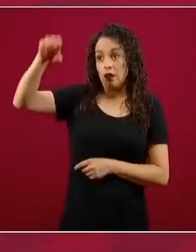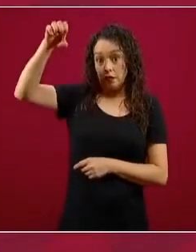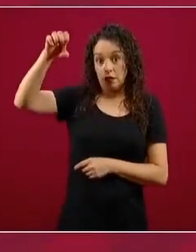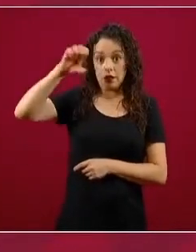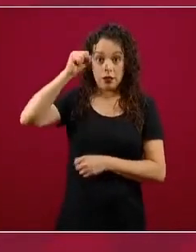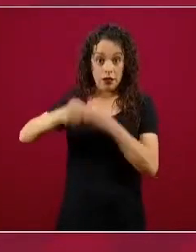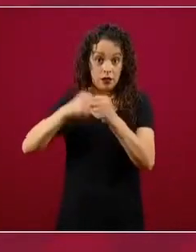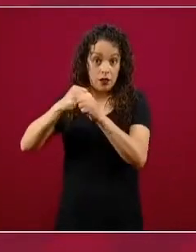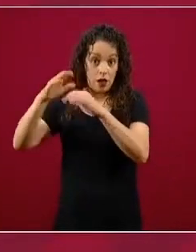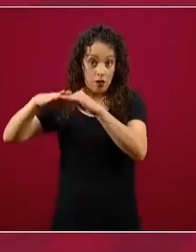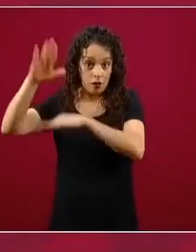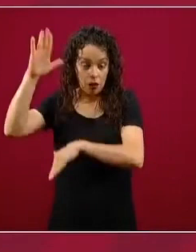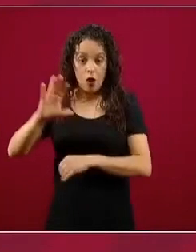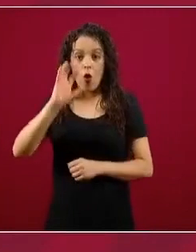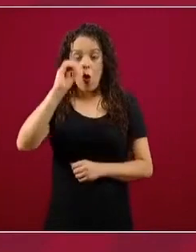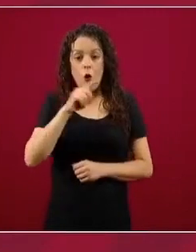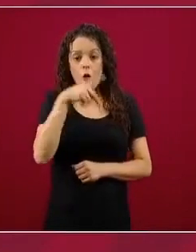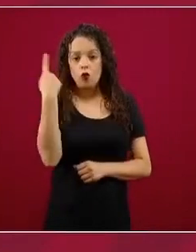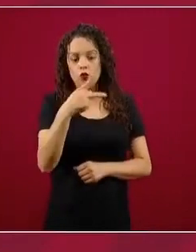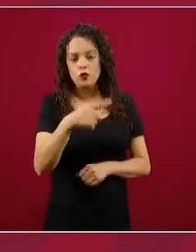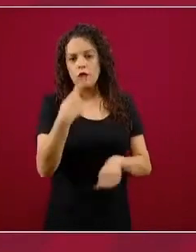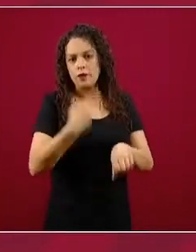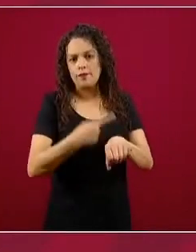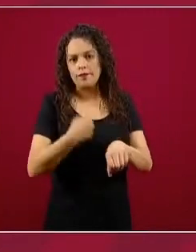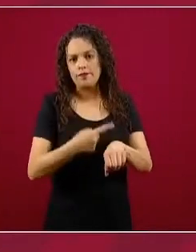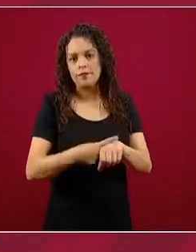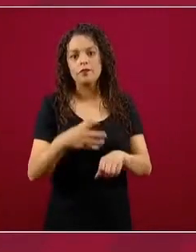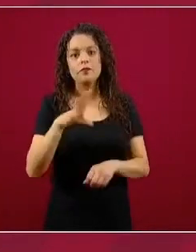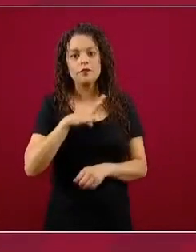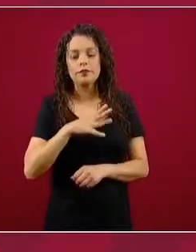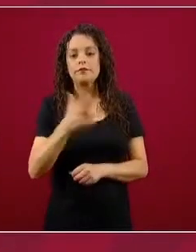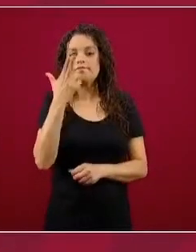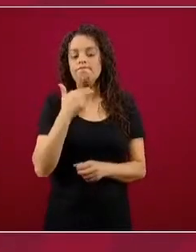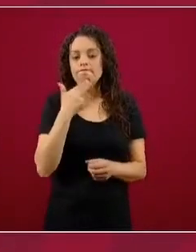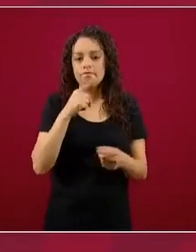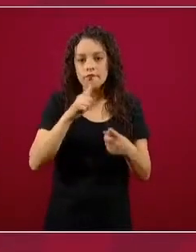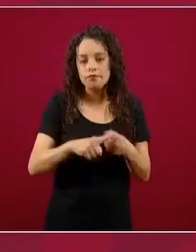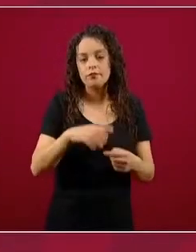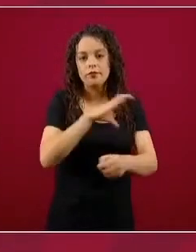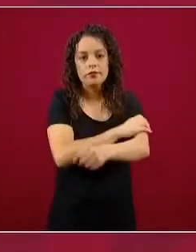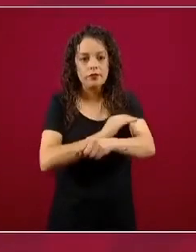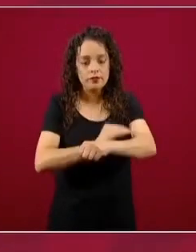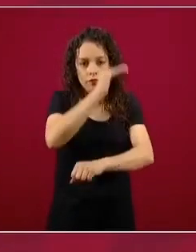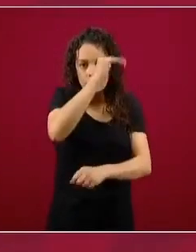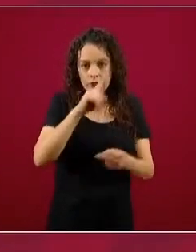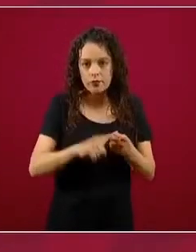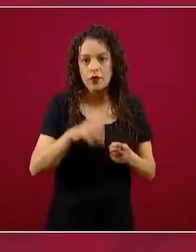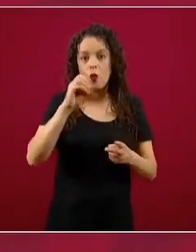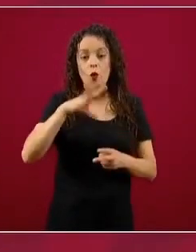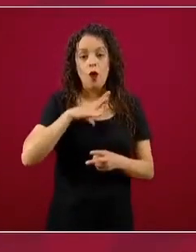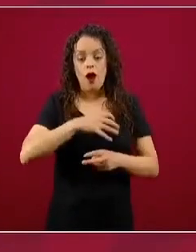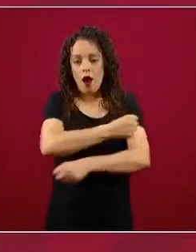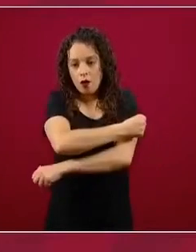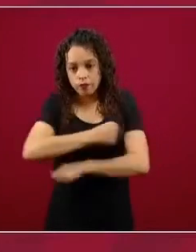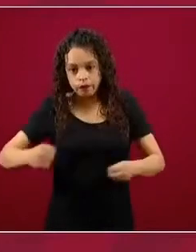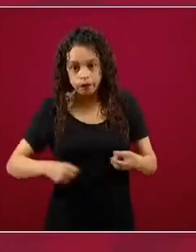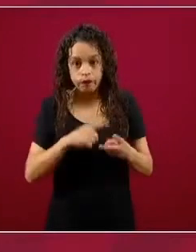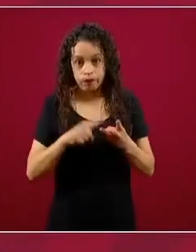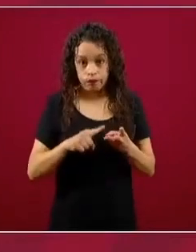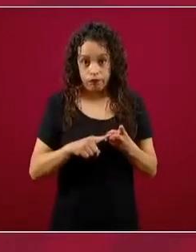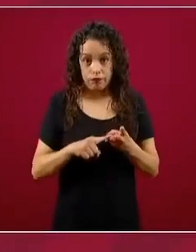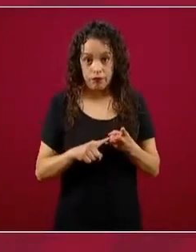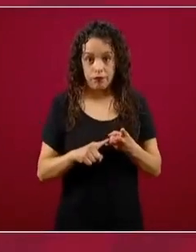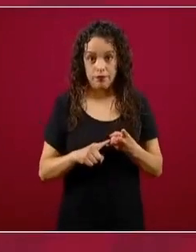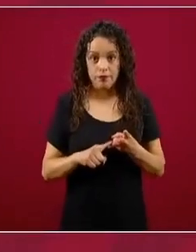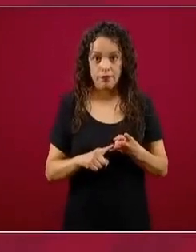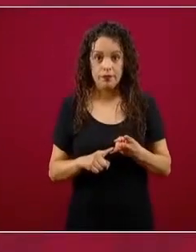que es familiar en rama directa de personas con diabetes o hipertensión o tiene obesidad o sobrepeso, cosa que